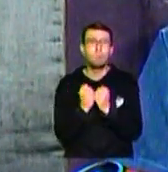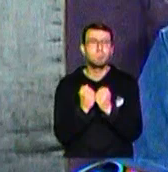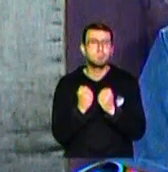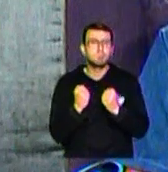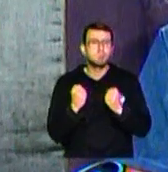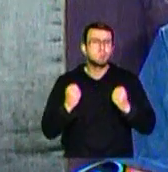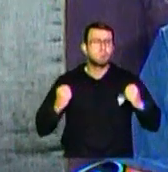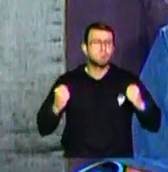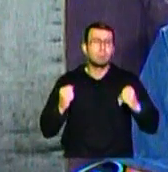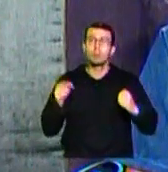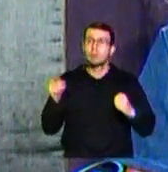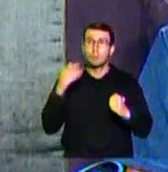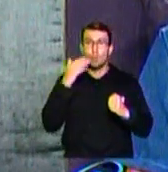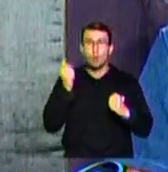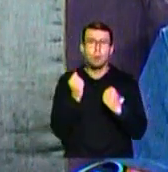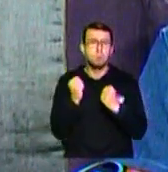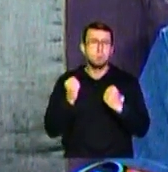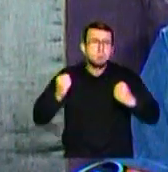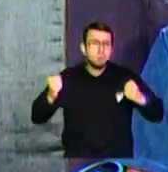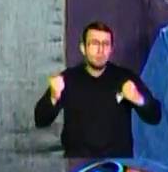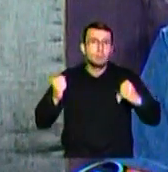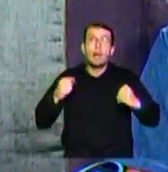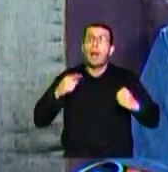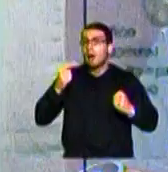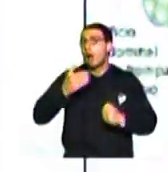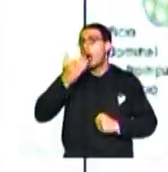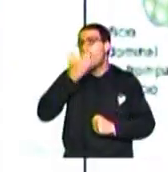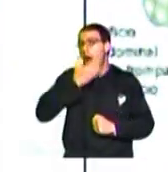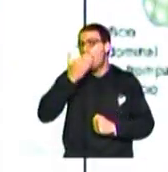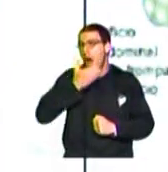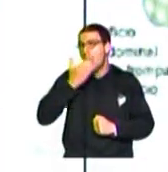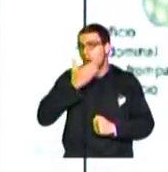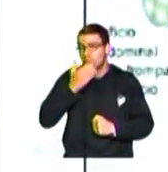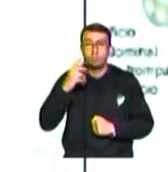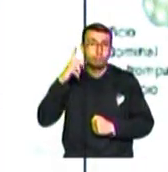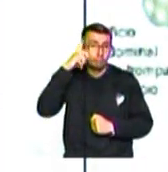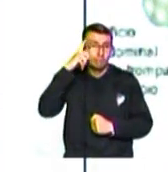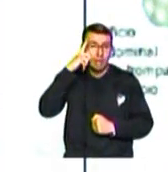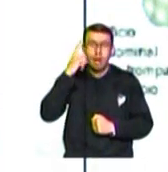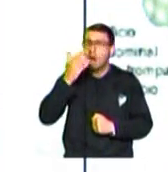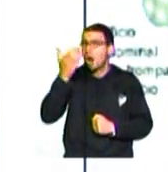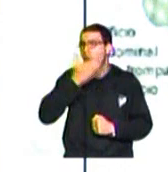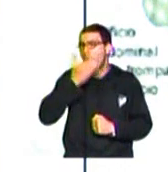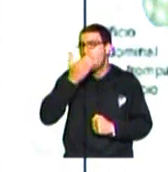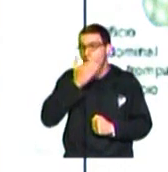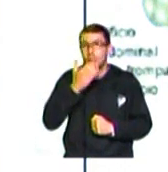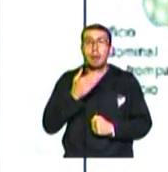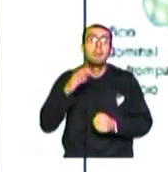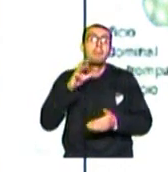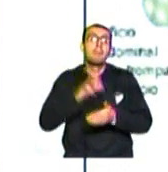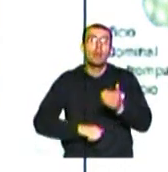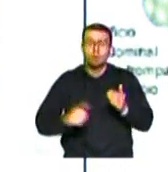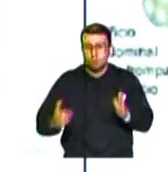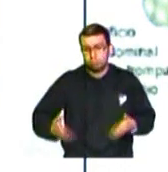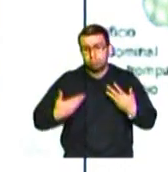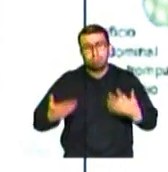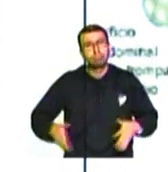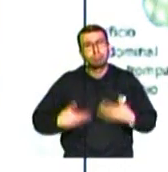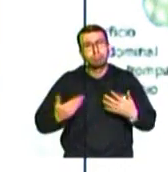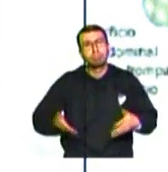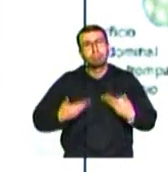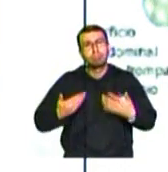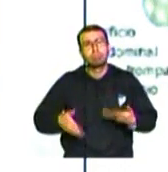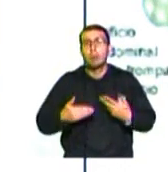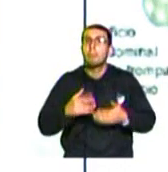generar un aumento de la temperatura a nivel vaginal, una menor aireación, todo lo que se